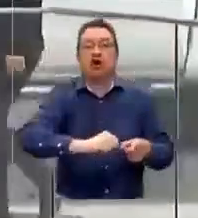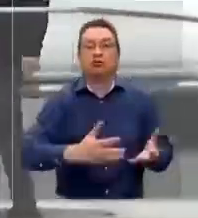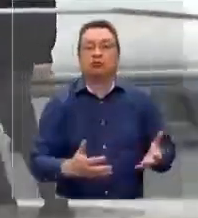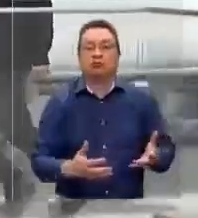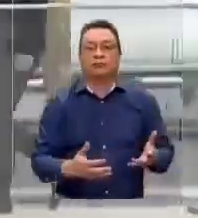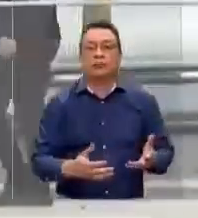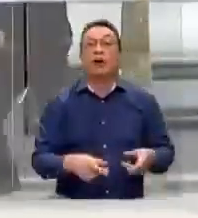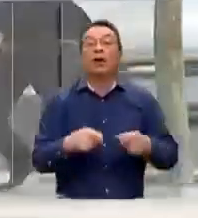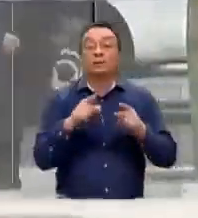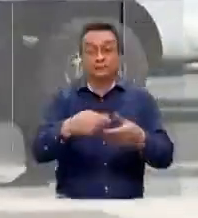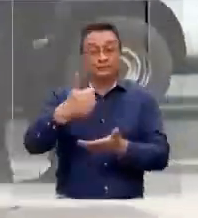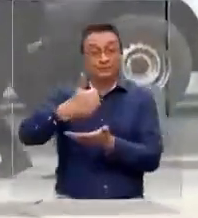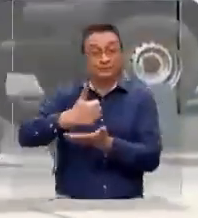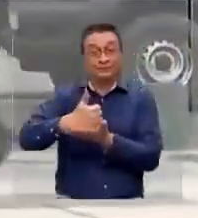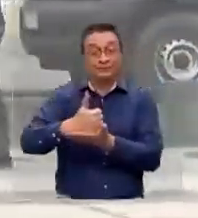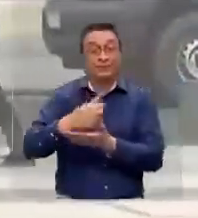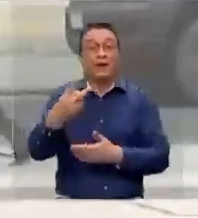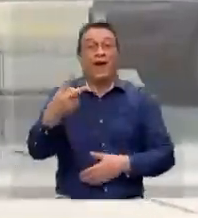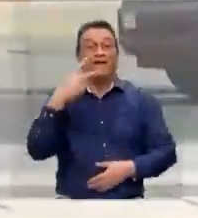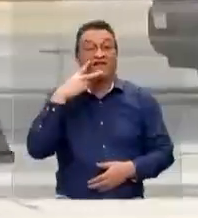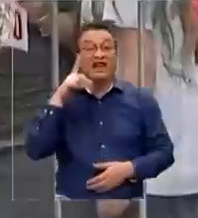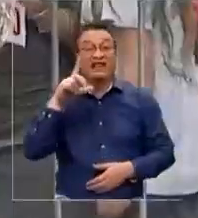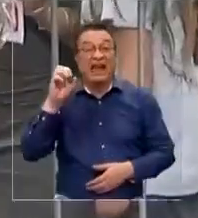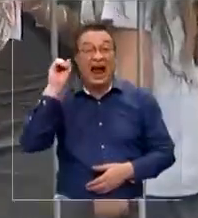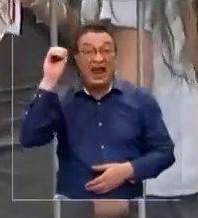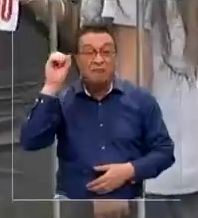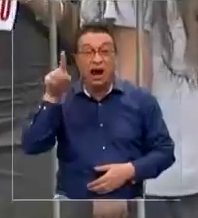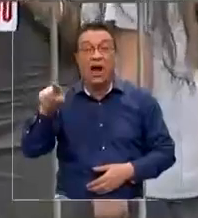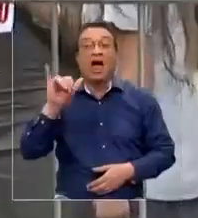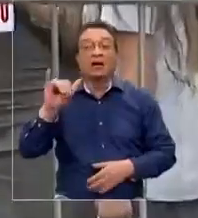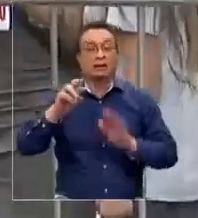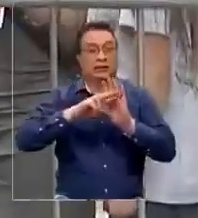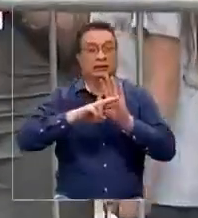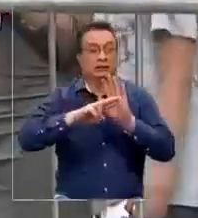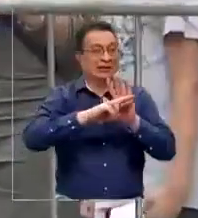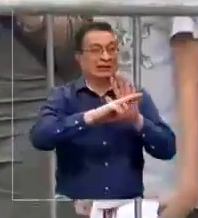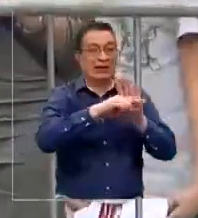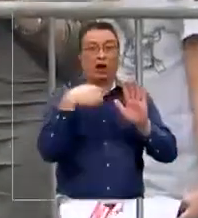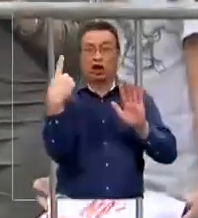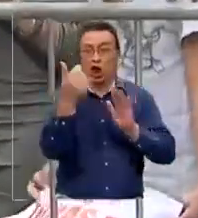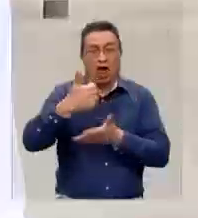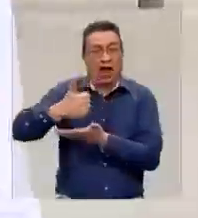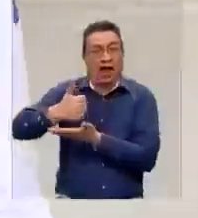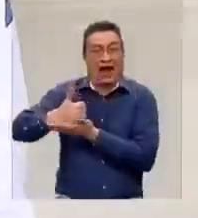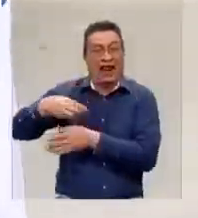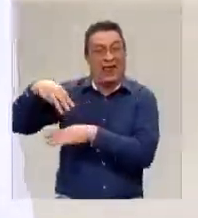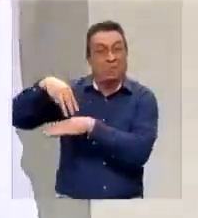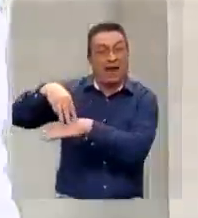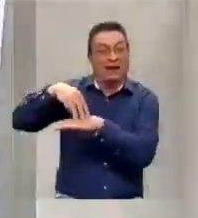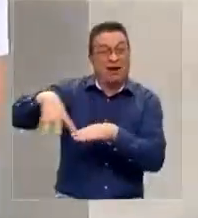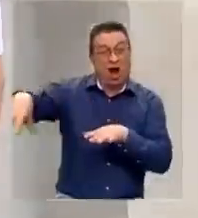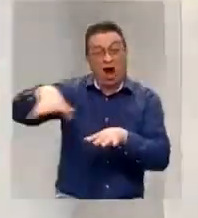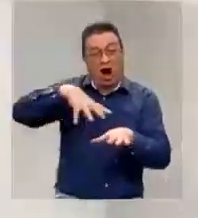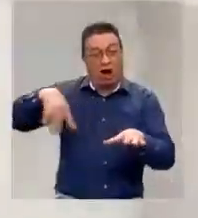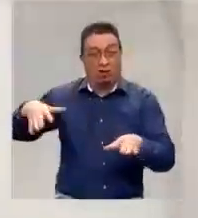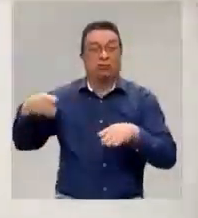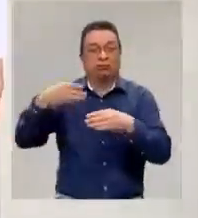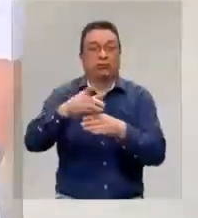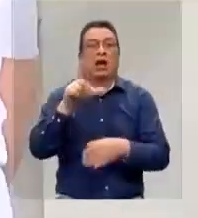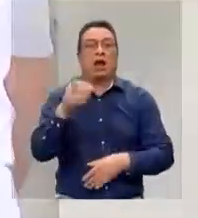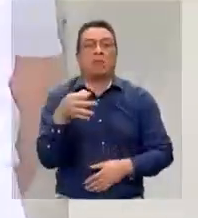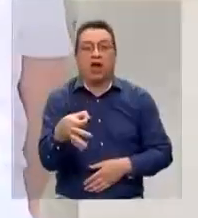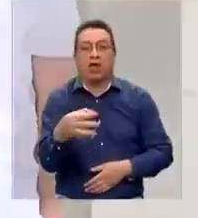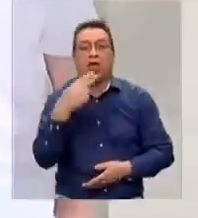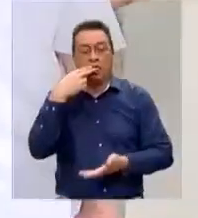esta tarde, la alcaldesa de Villa Alemana y en representación del resto de los alcaldes del Marga Marga llegó hasta La Moneda